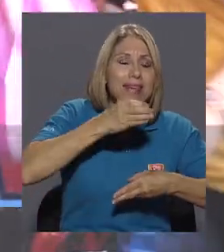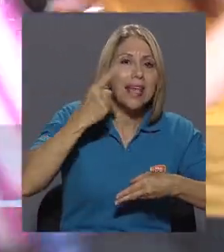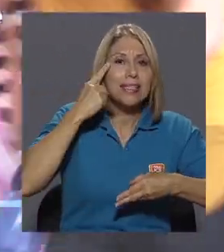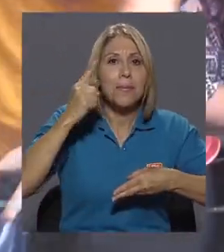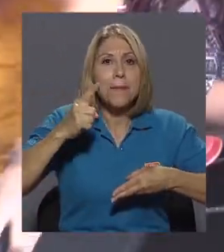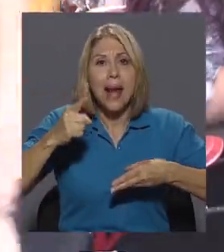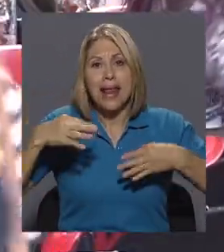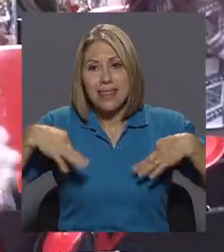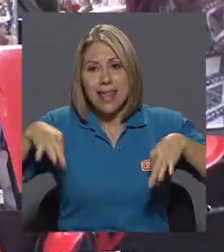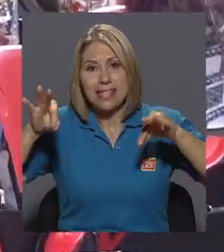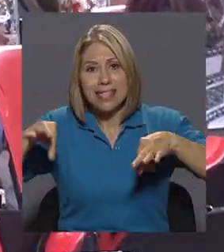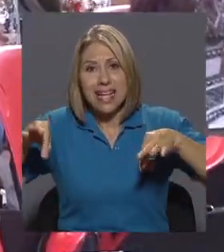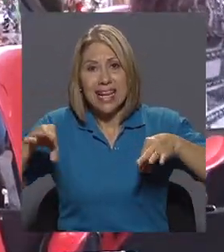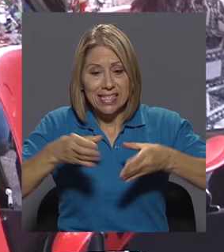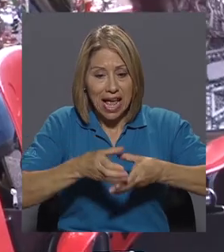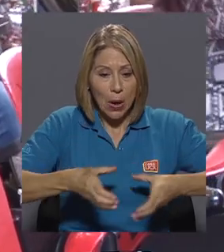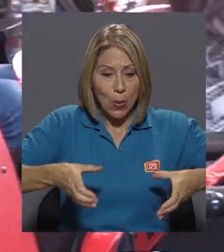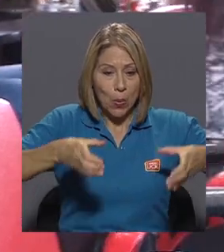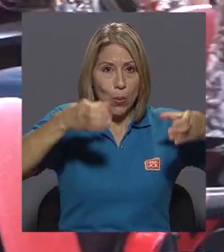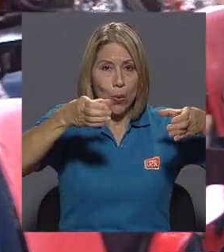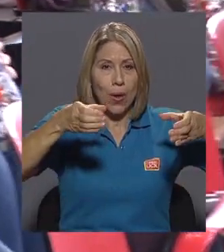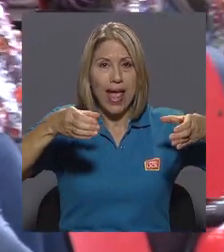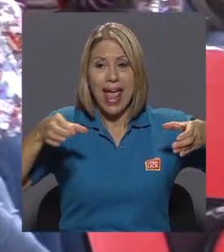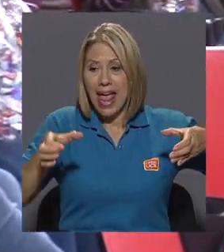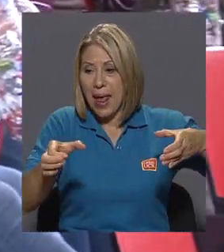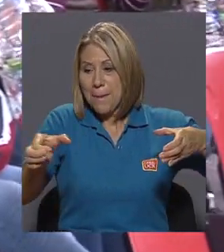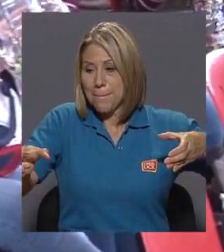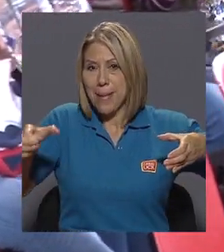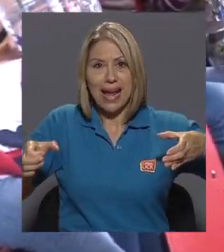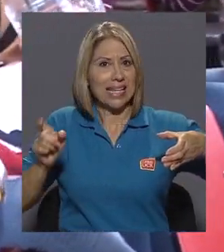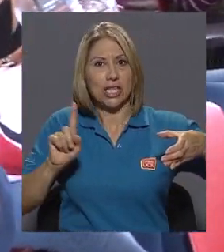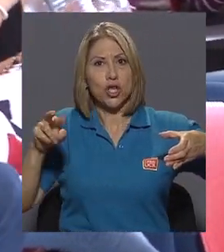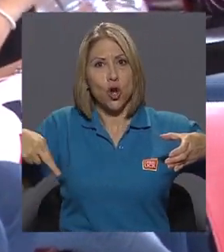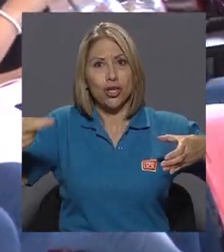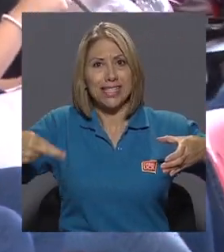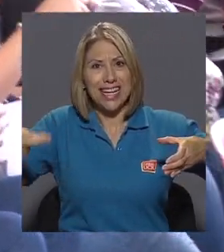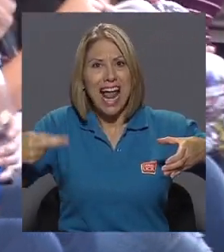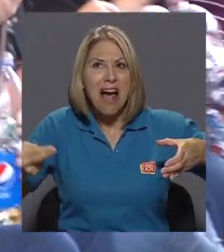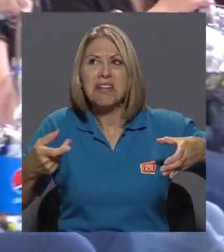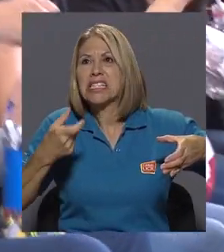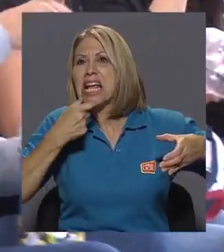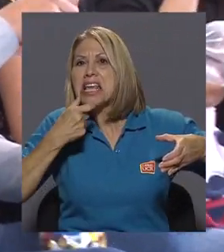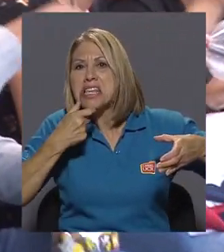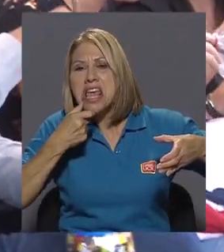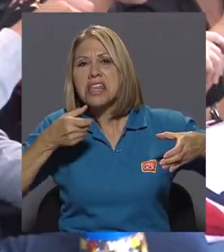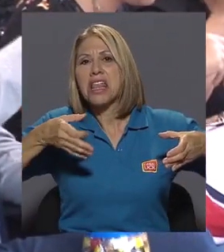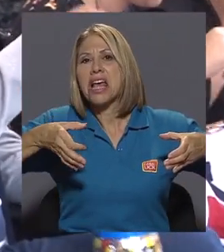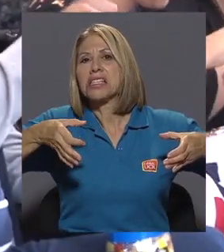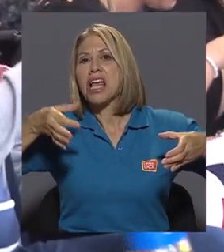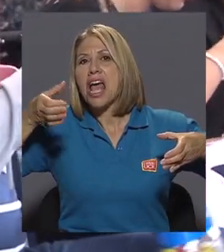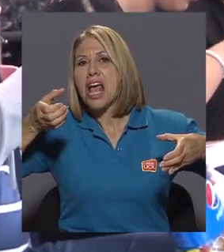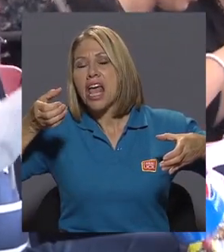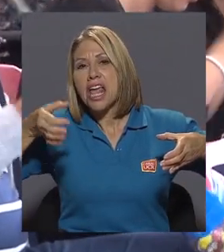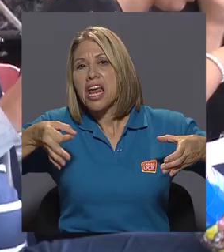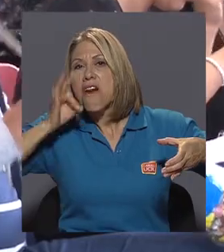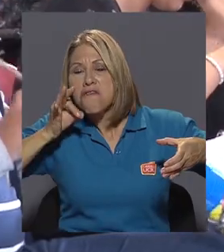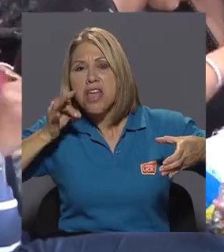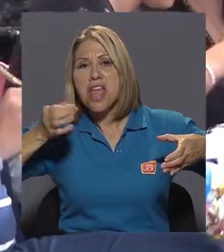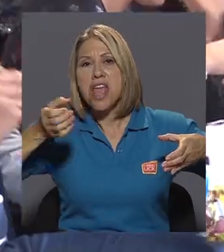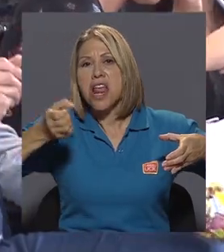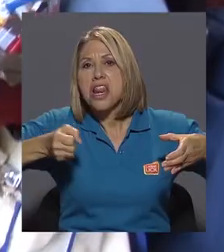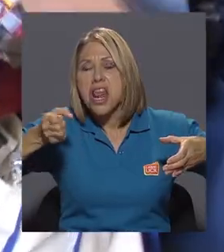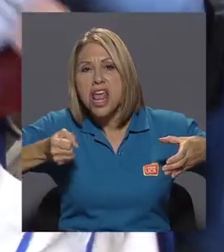textiles que se rellenan con empaques metalizados no reciclables de galletas, café, leche en